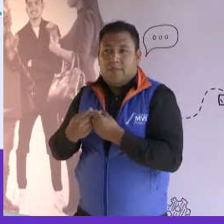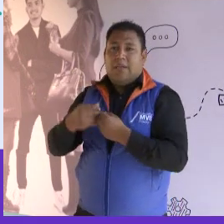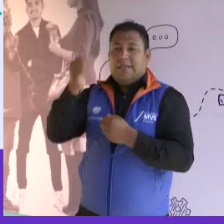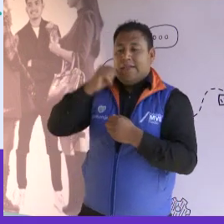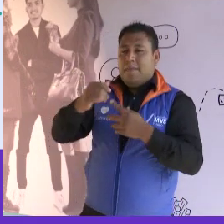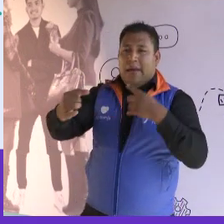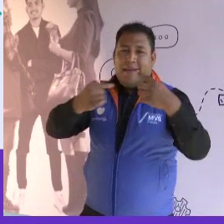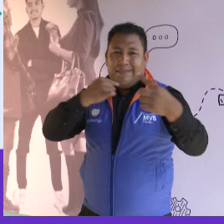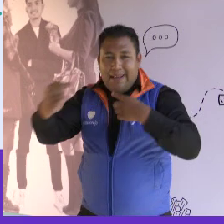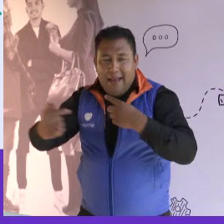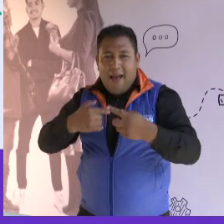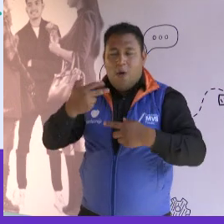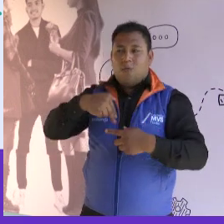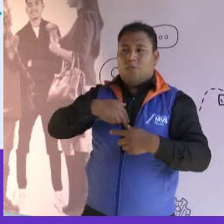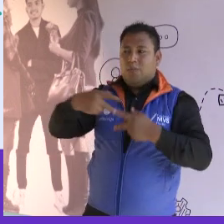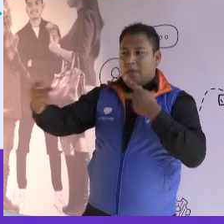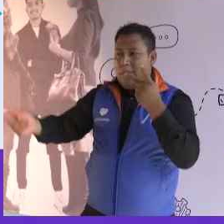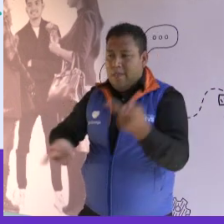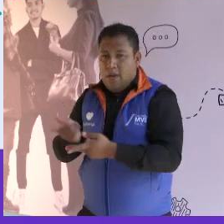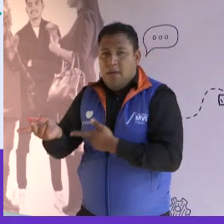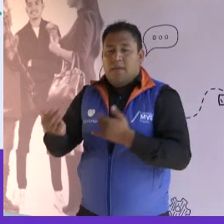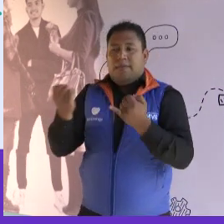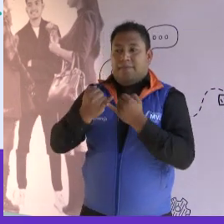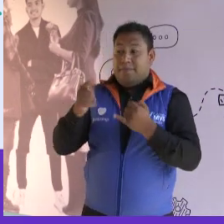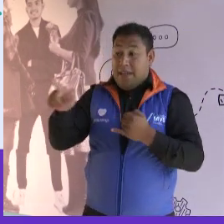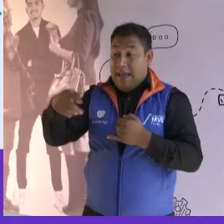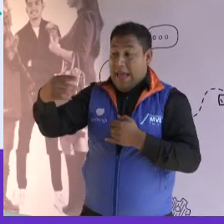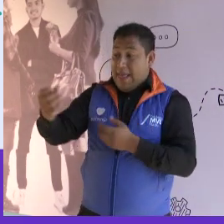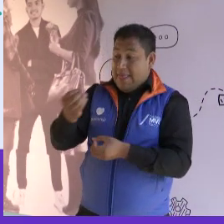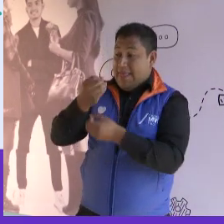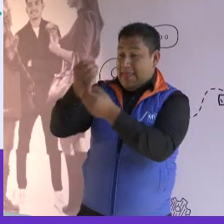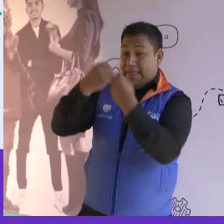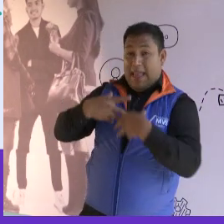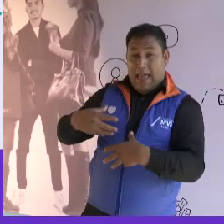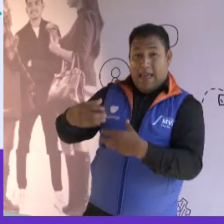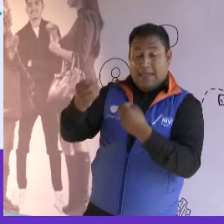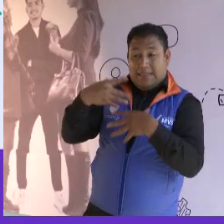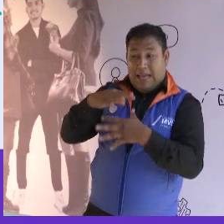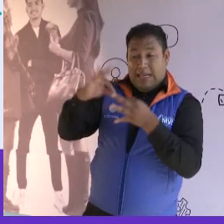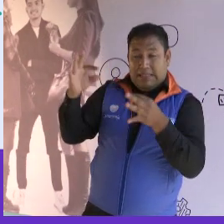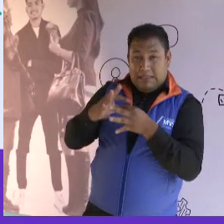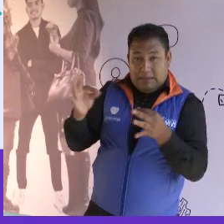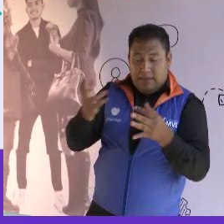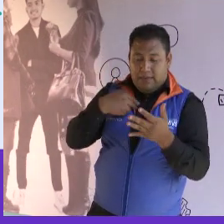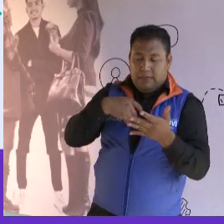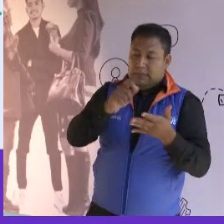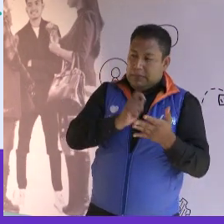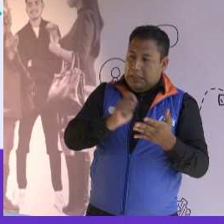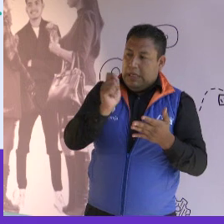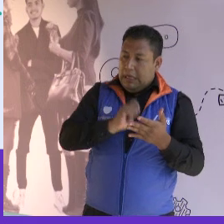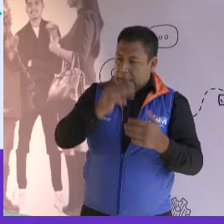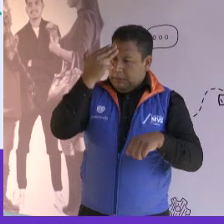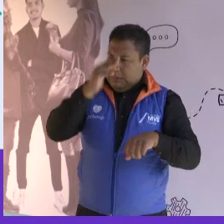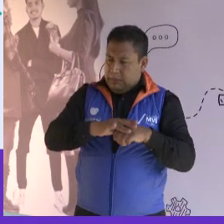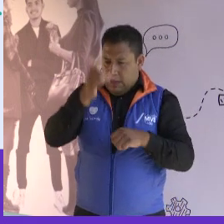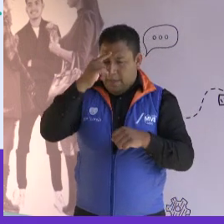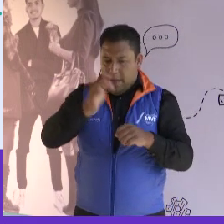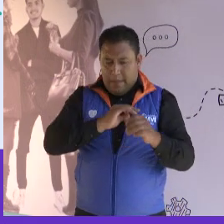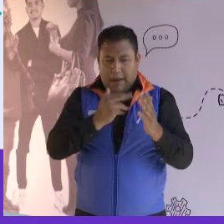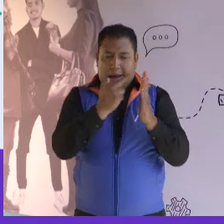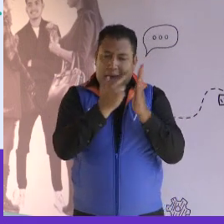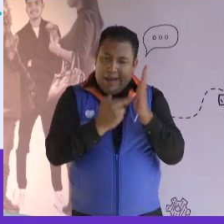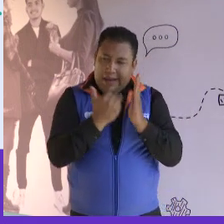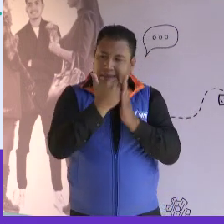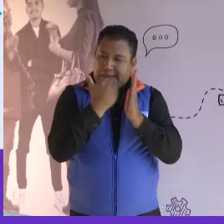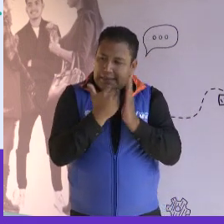dialogar, de registrar y de ir midiendo cómo vamos avanzando en el logro de una visión común,